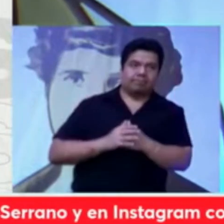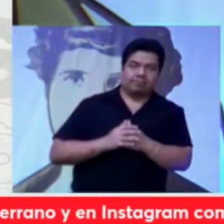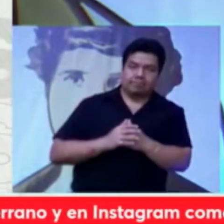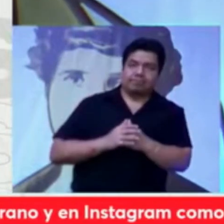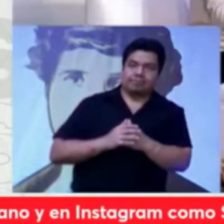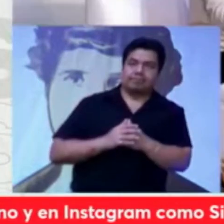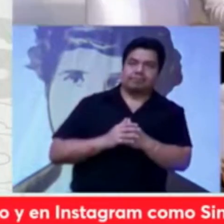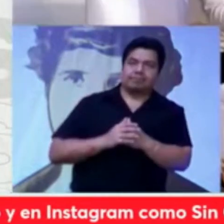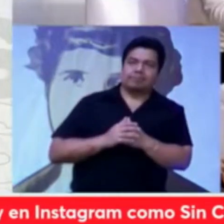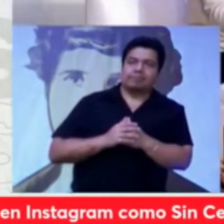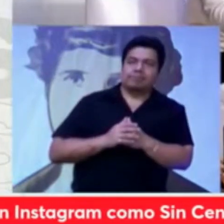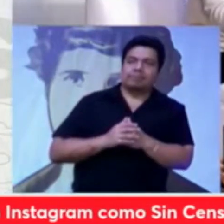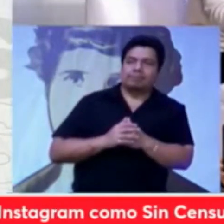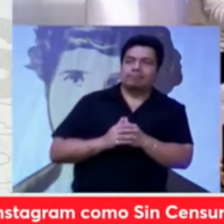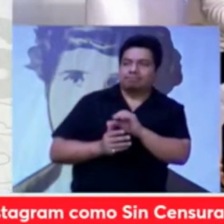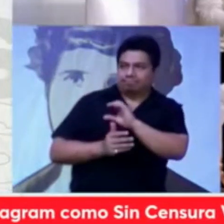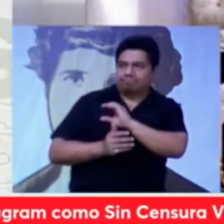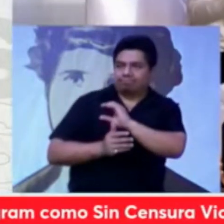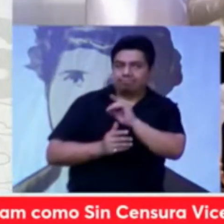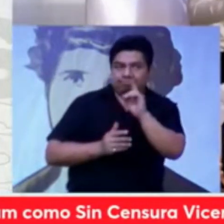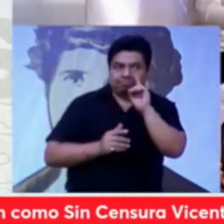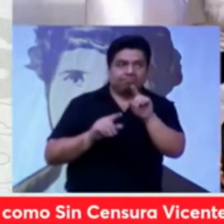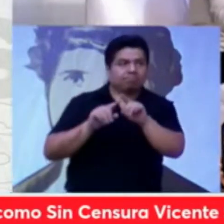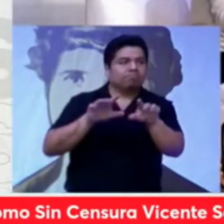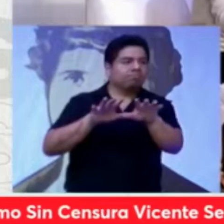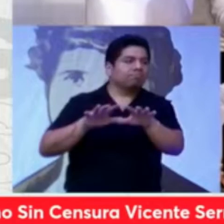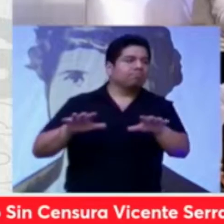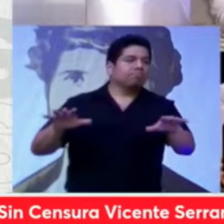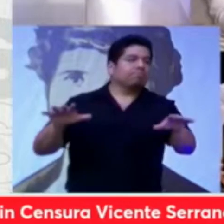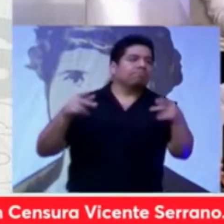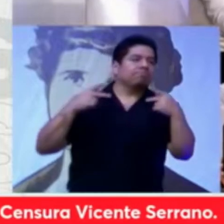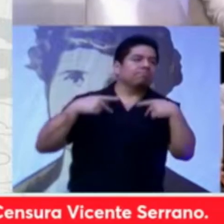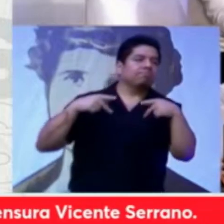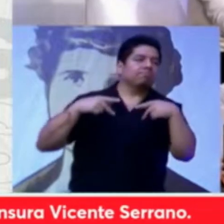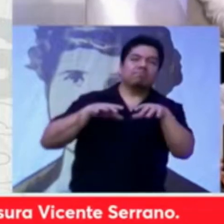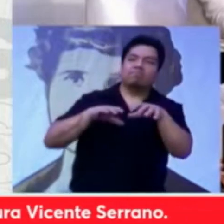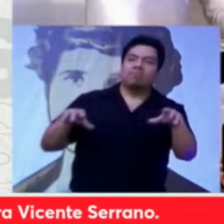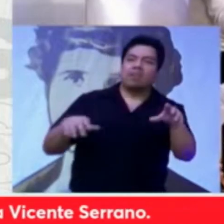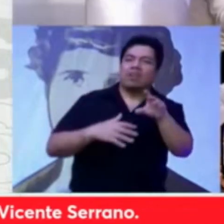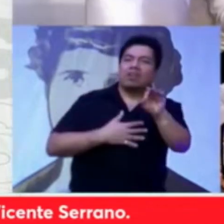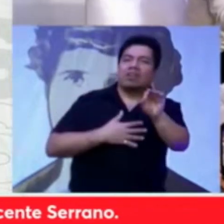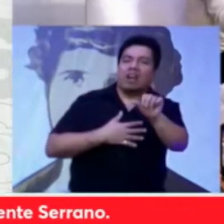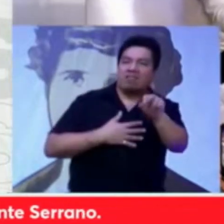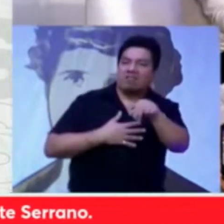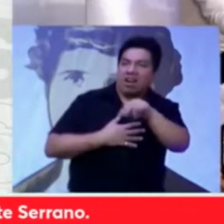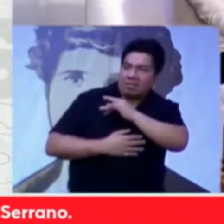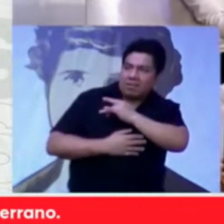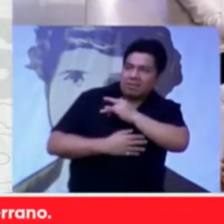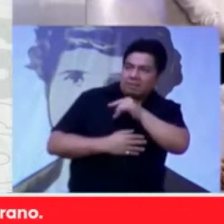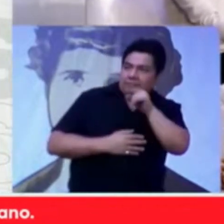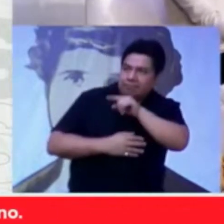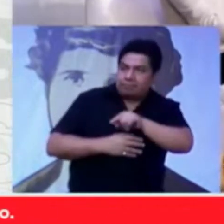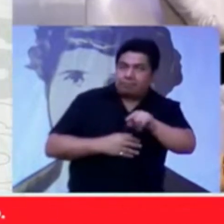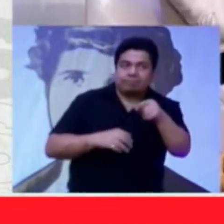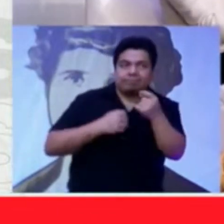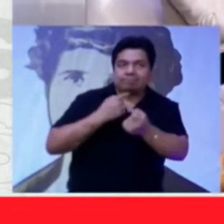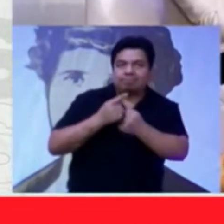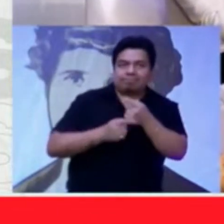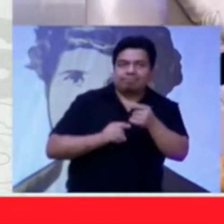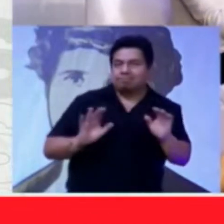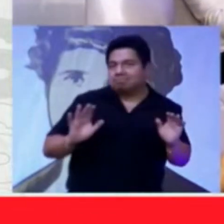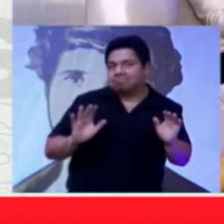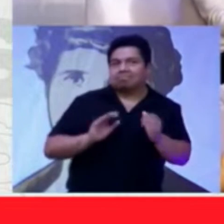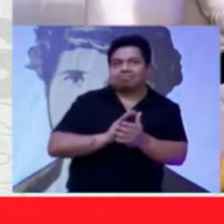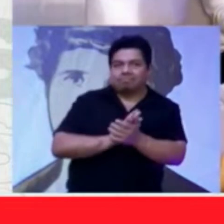Rocha ya vi que Jorge Armando trae algunos acarreados trae acarreados no me di Con razón